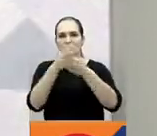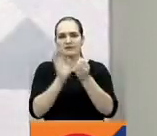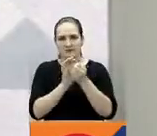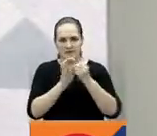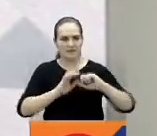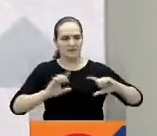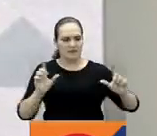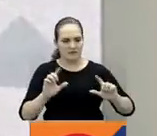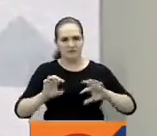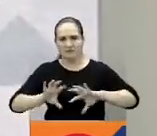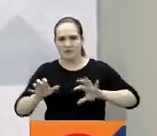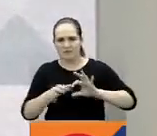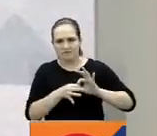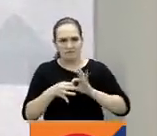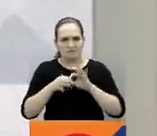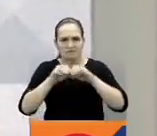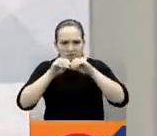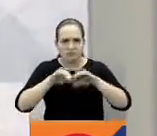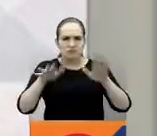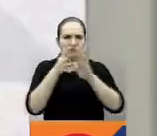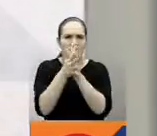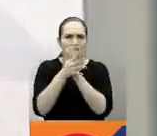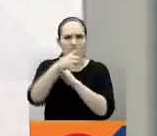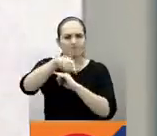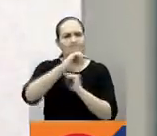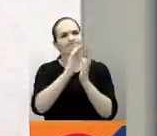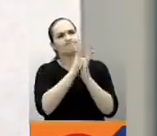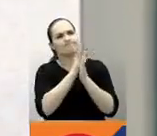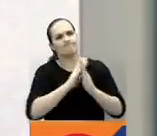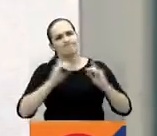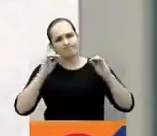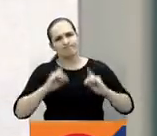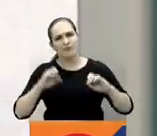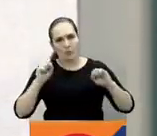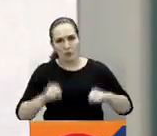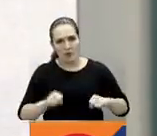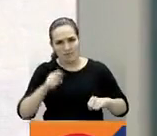para llevarles toda la información del proceso electoral. Un cubrimiento especial